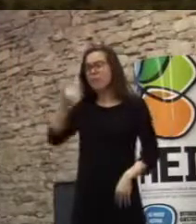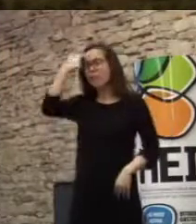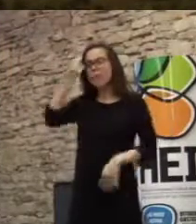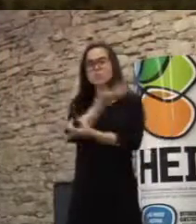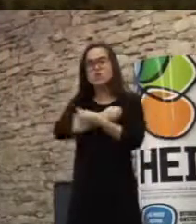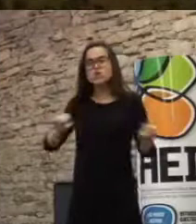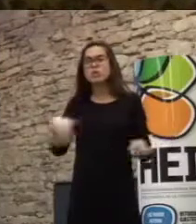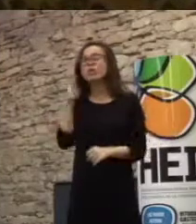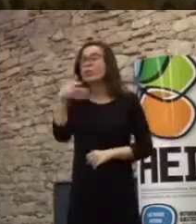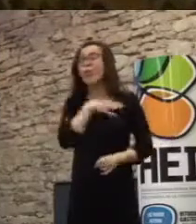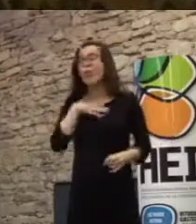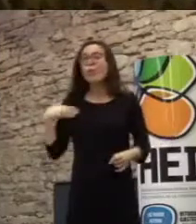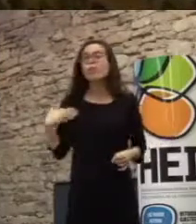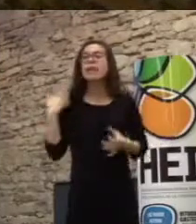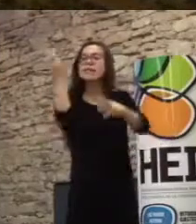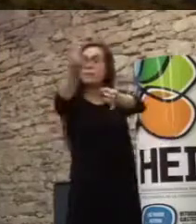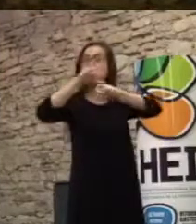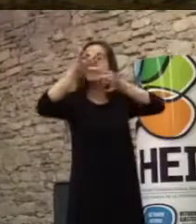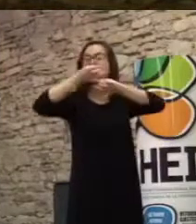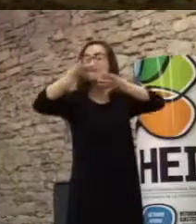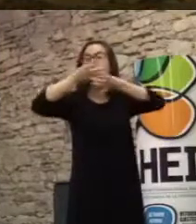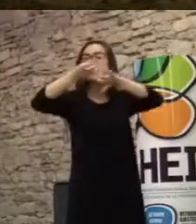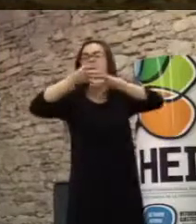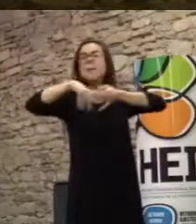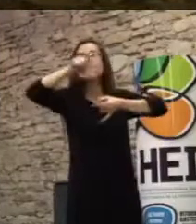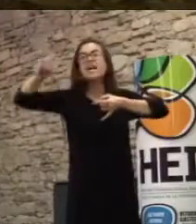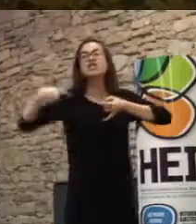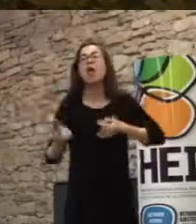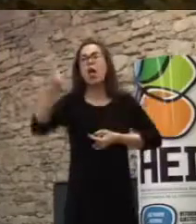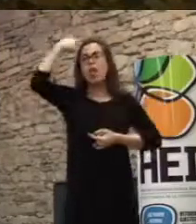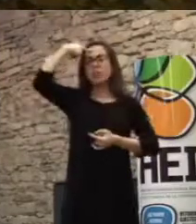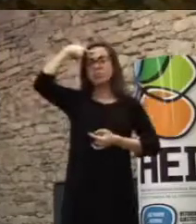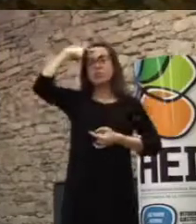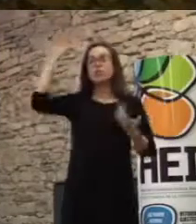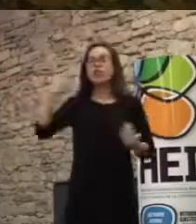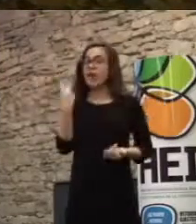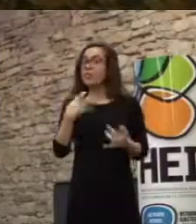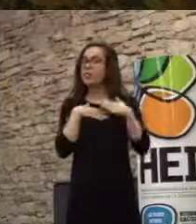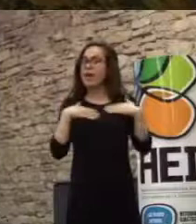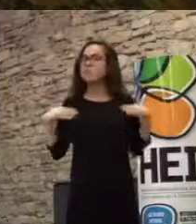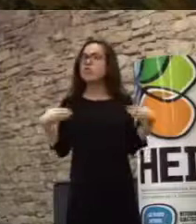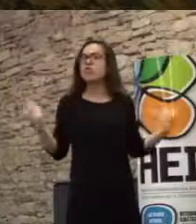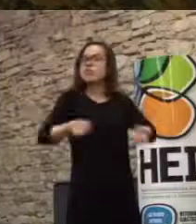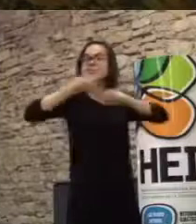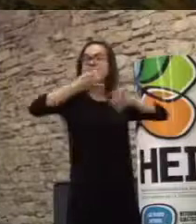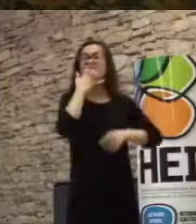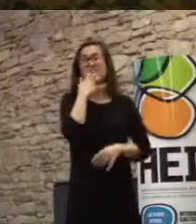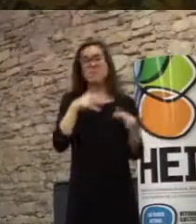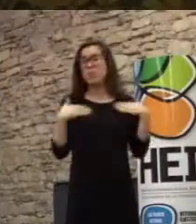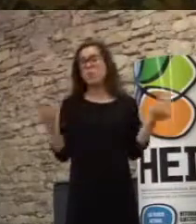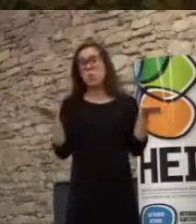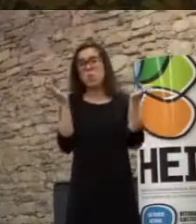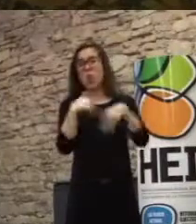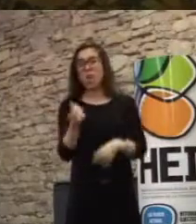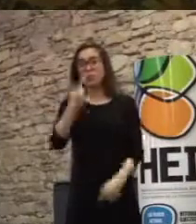recuerde tu discurso emocionales y lo van a recordar no quieres que recuerden nada no emociones nada no van a acordar de nada